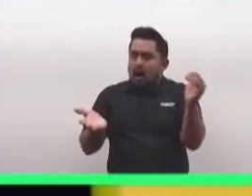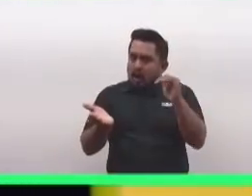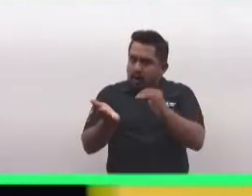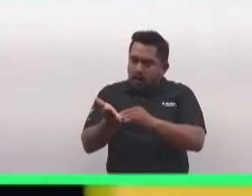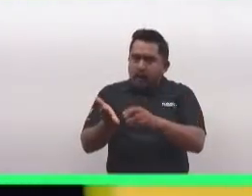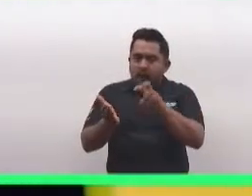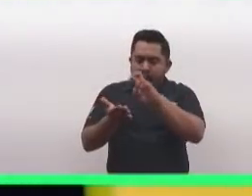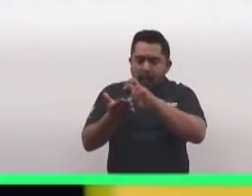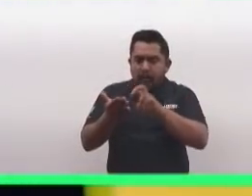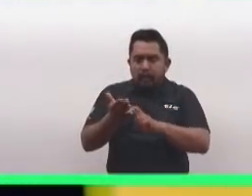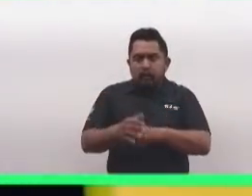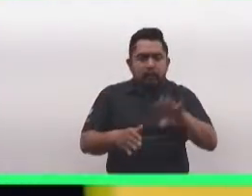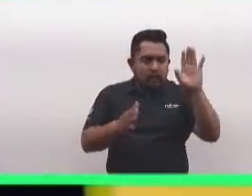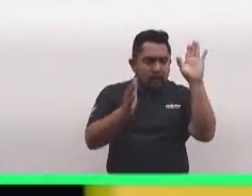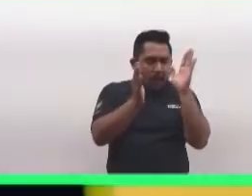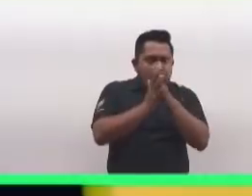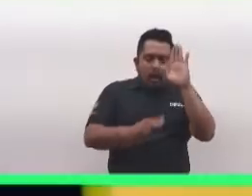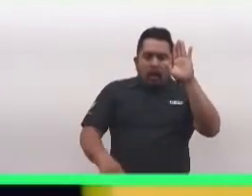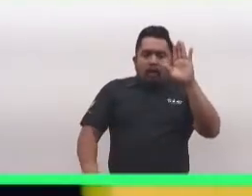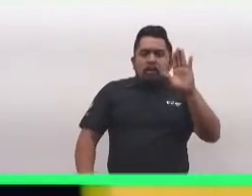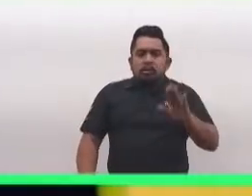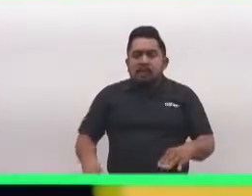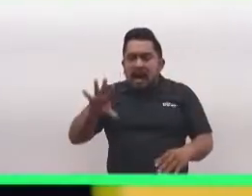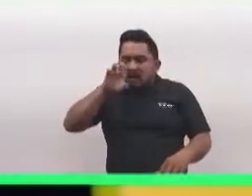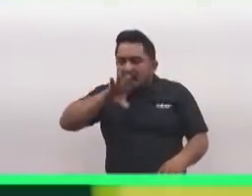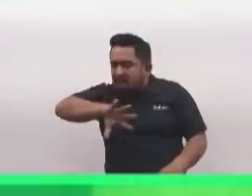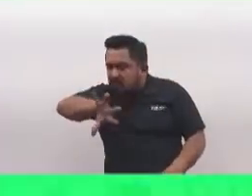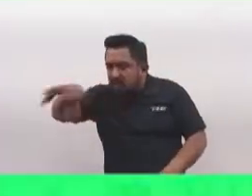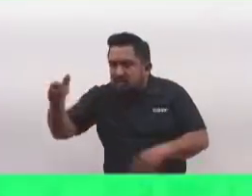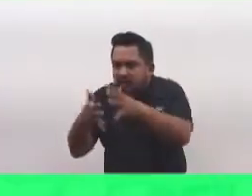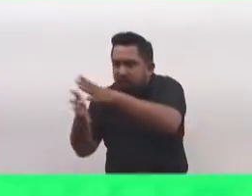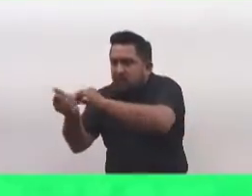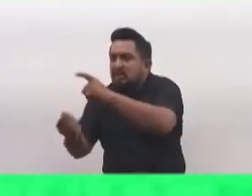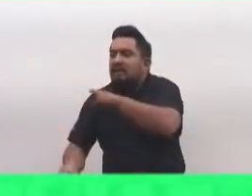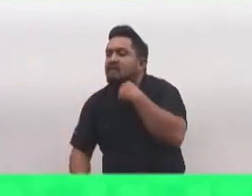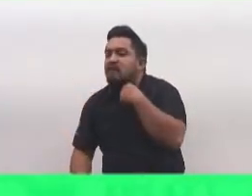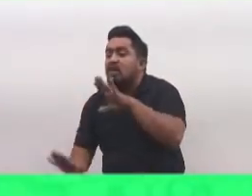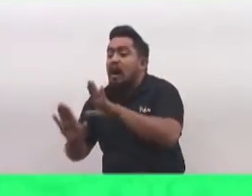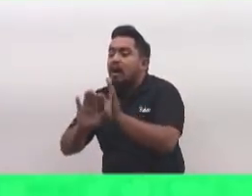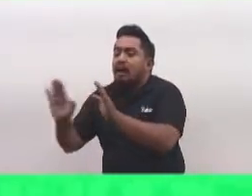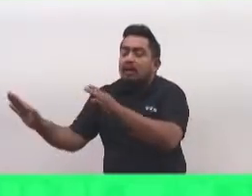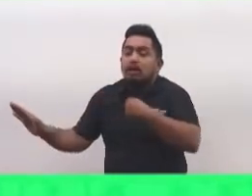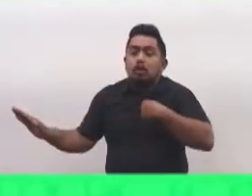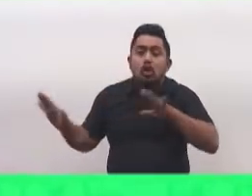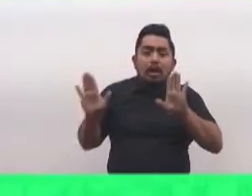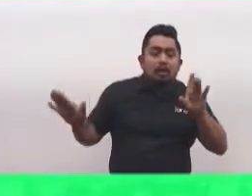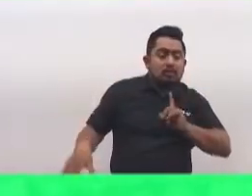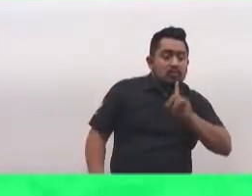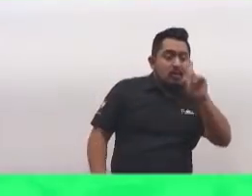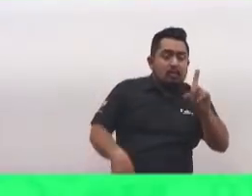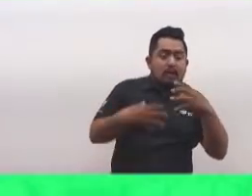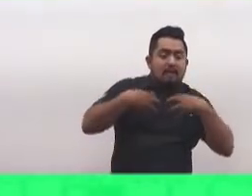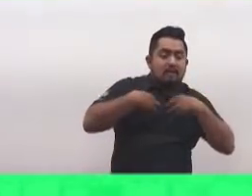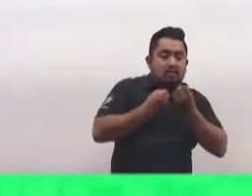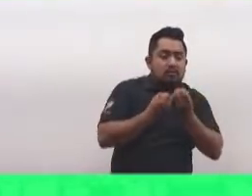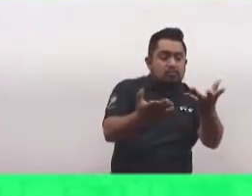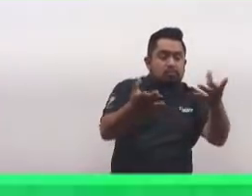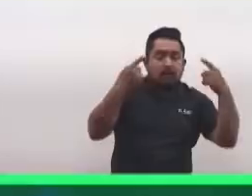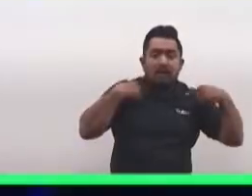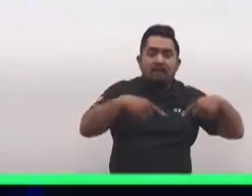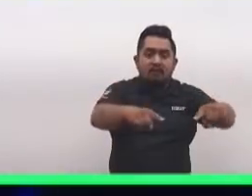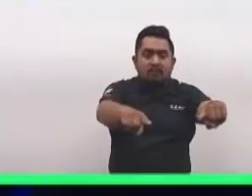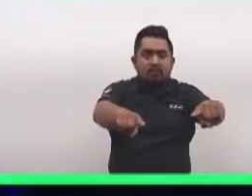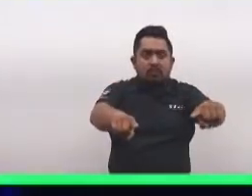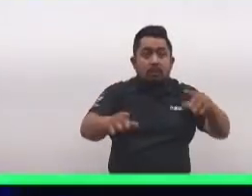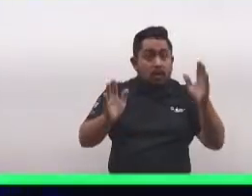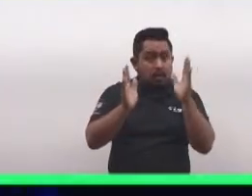tal vez al final me dice una mil el ladrón no viene sino para hurtar matar y destruir yo he venido para que tengan vida y para que le tengan él